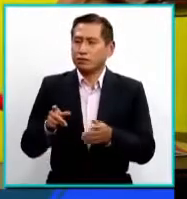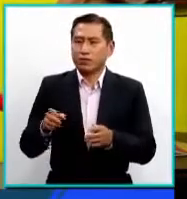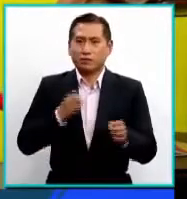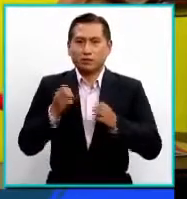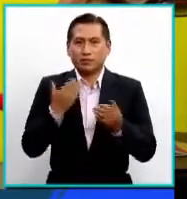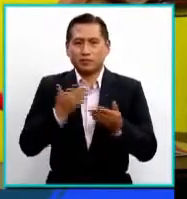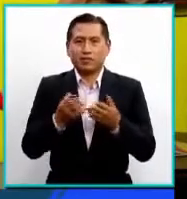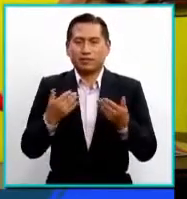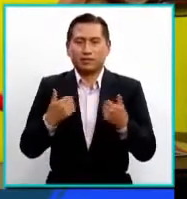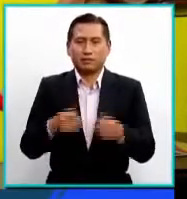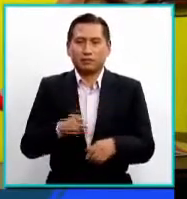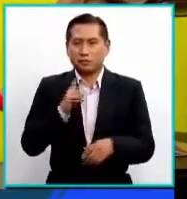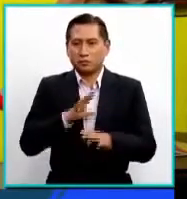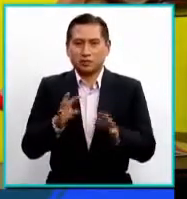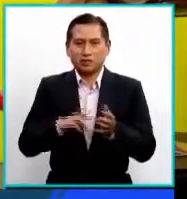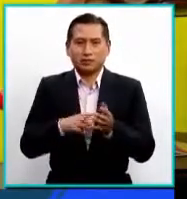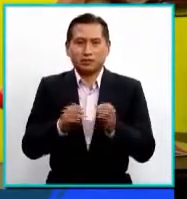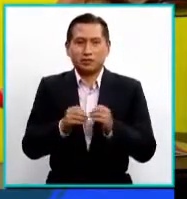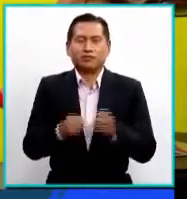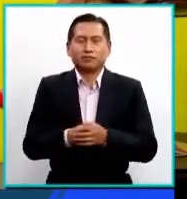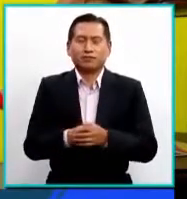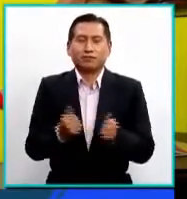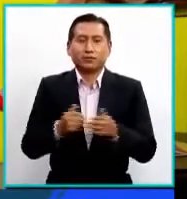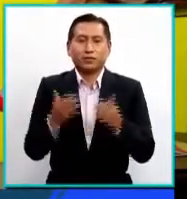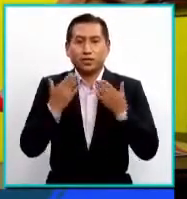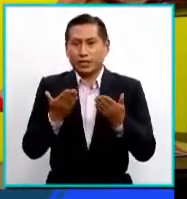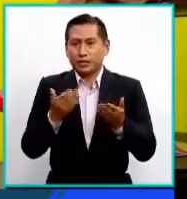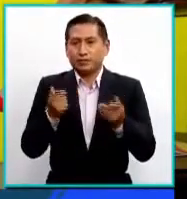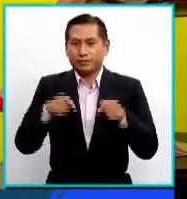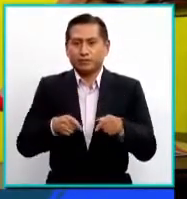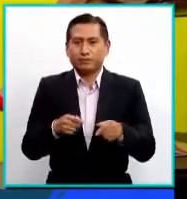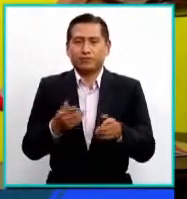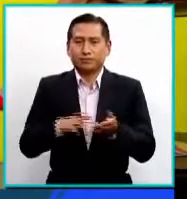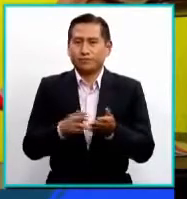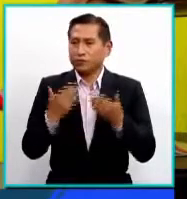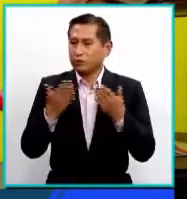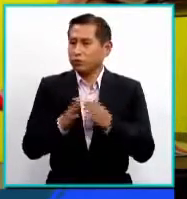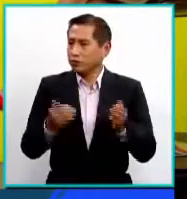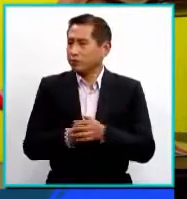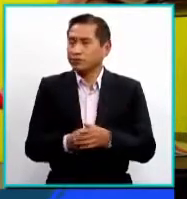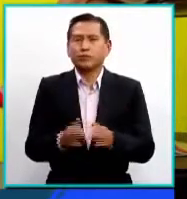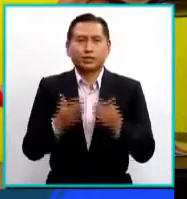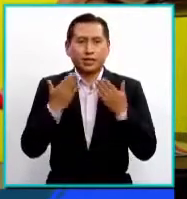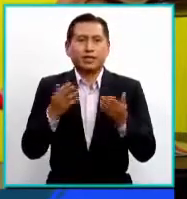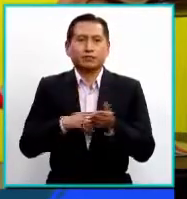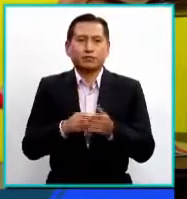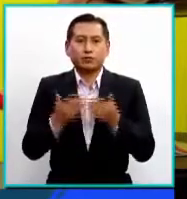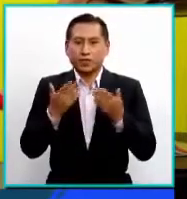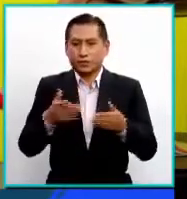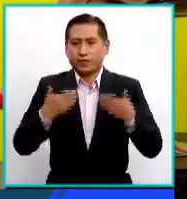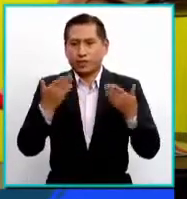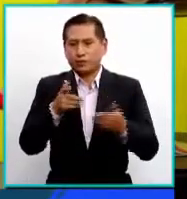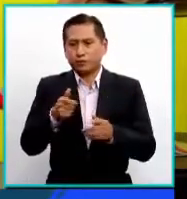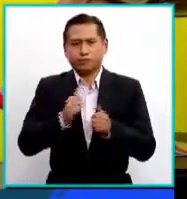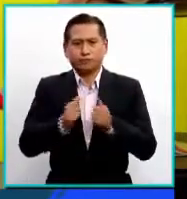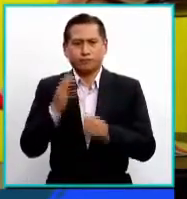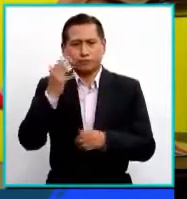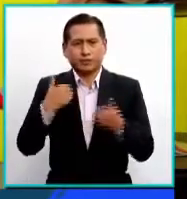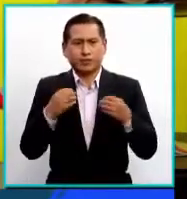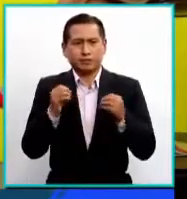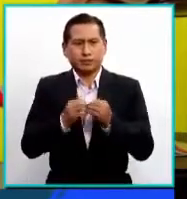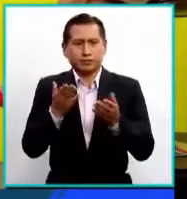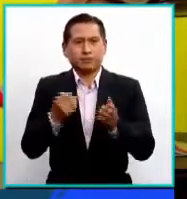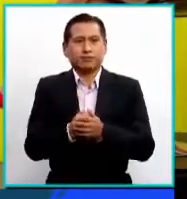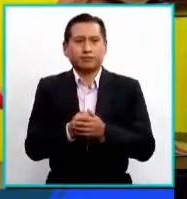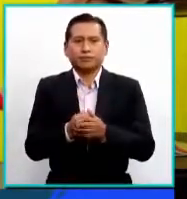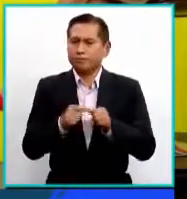emoción un poco que le dijo, mejor que le llegué. Pero bueno, nada. Muchísimas gracias, Carla, por haberte venido. Te agradezco mucho. Mil gracias. Muchas felicidades por esta carrera tan linda que estás